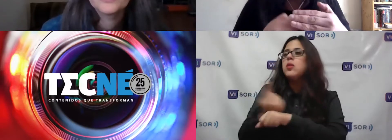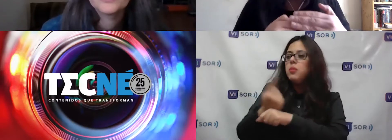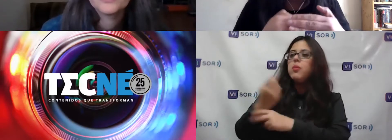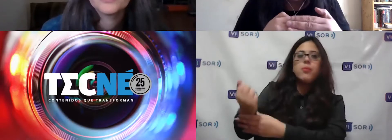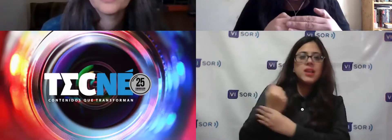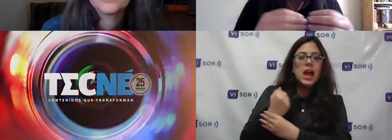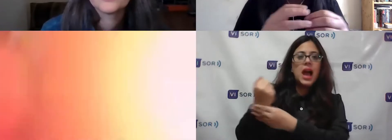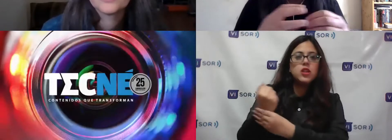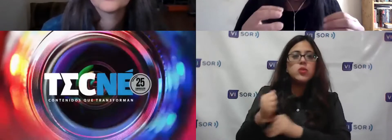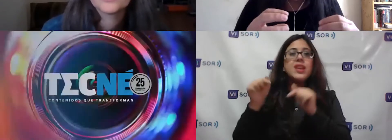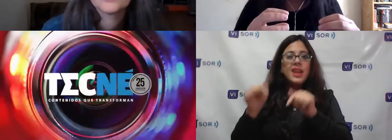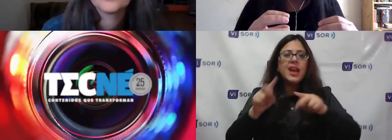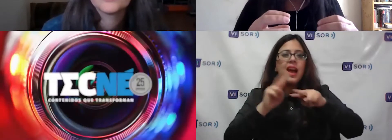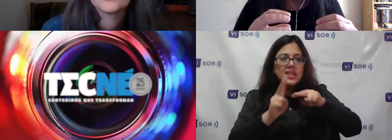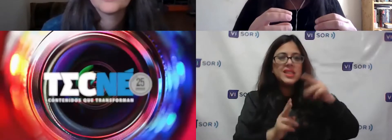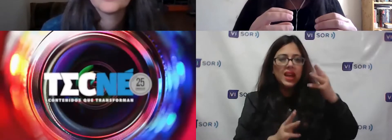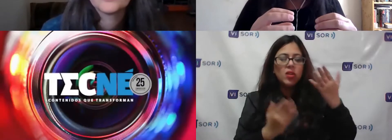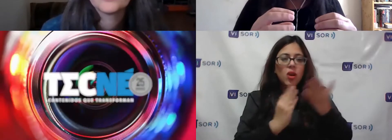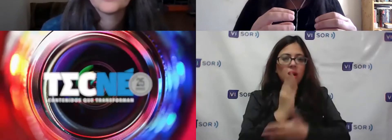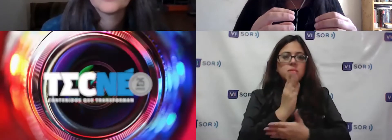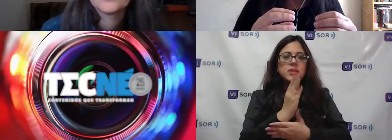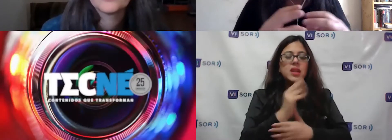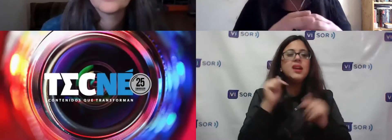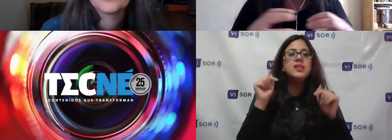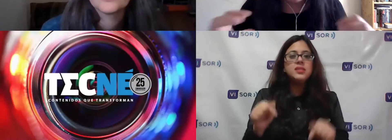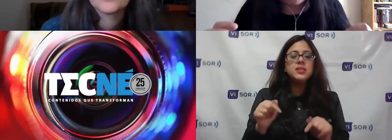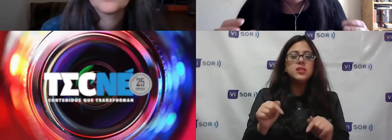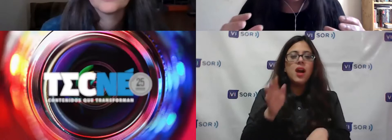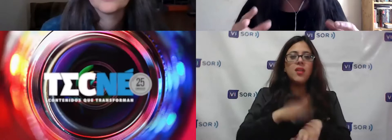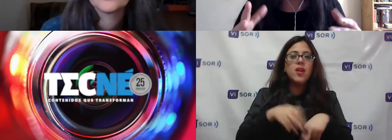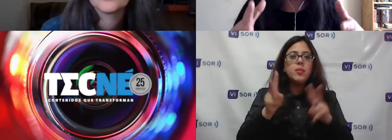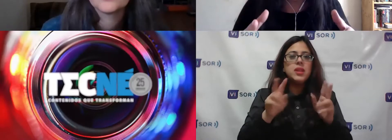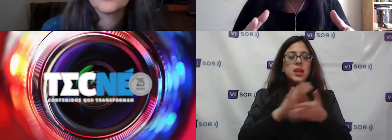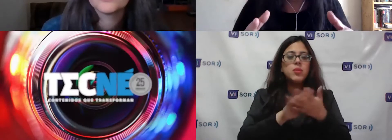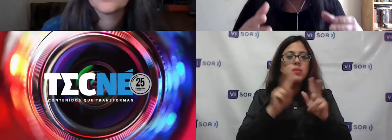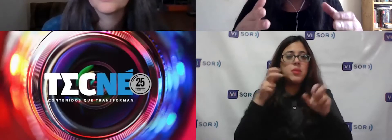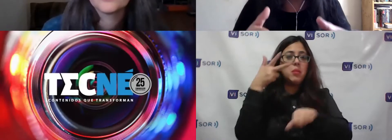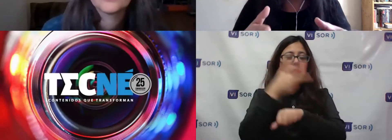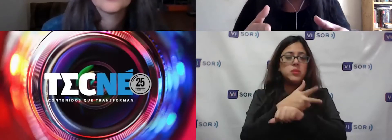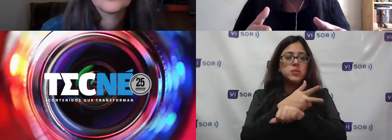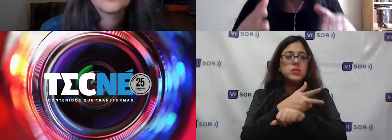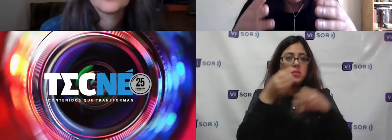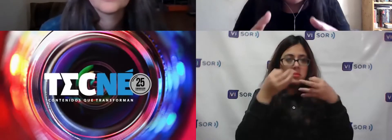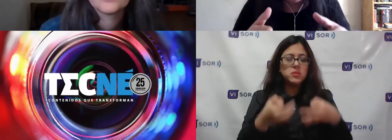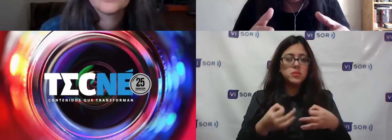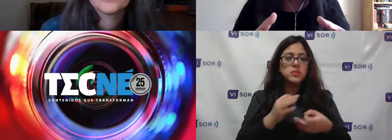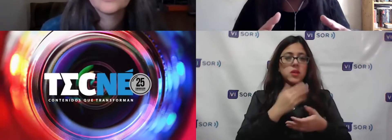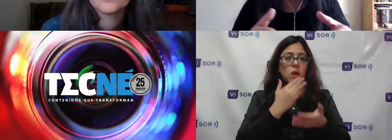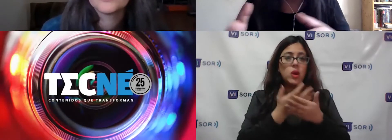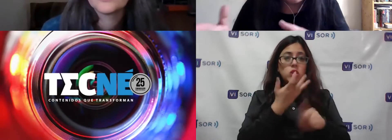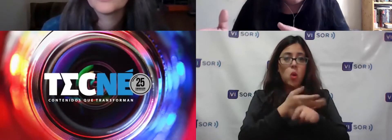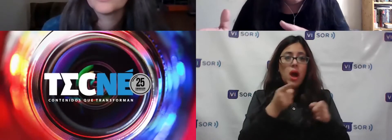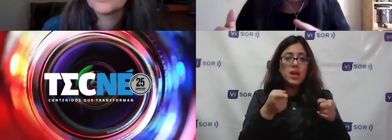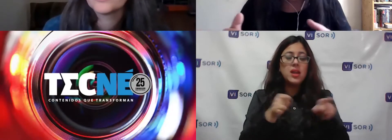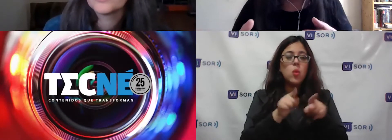desde ese momento desde ella y eso va a hacer que durante el rodaje aparezca esa posición y una vez que aparece posición creer y